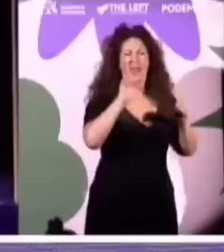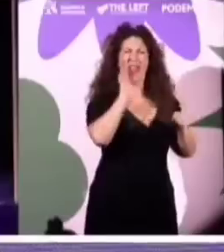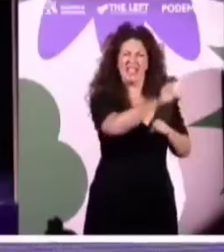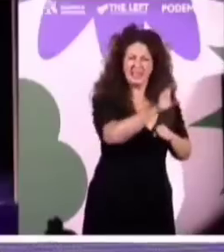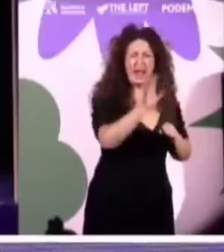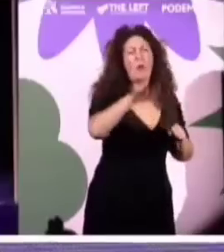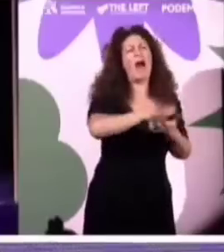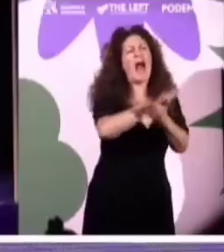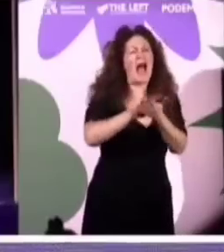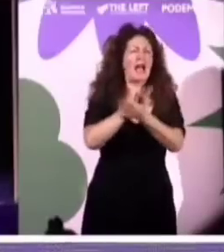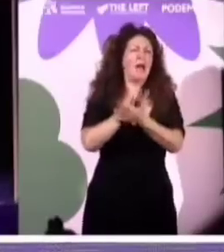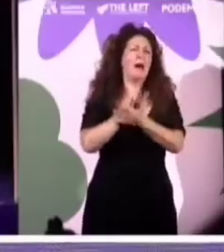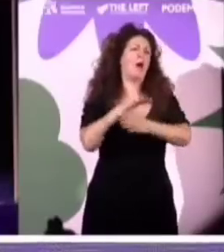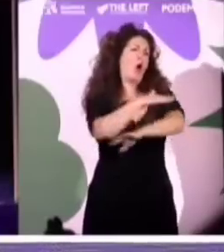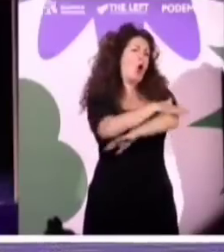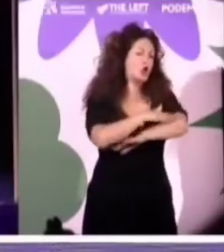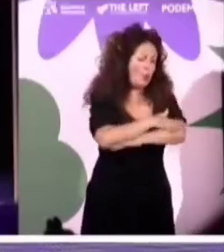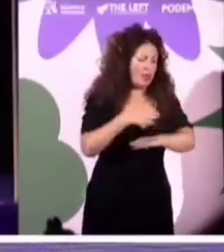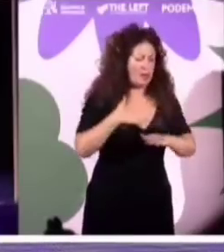pueblo.